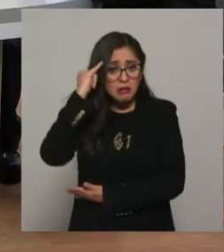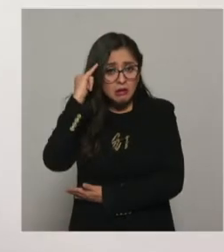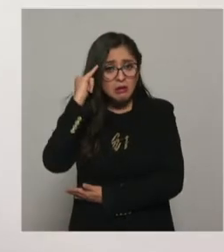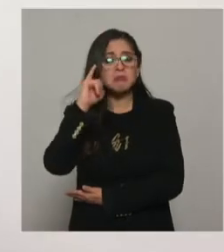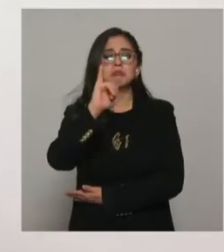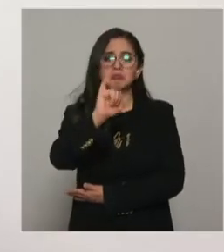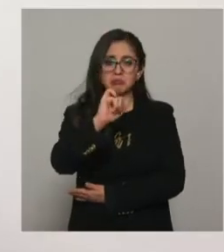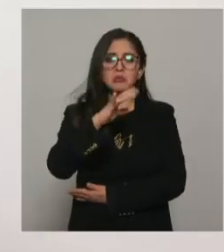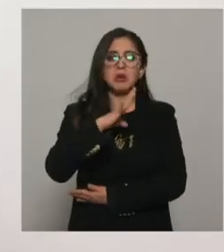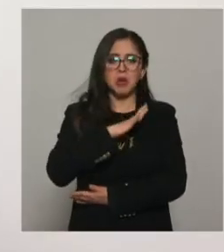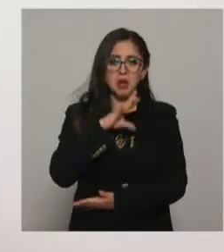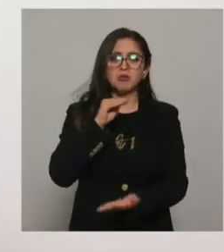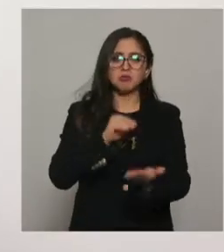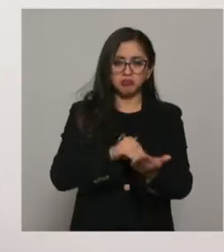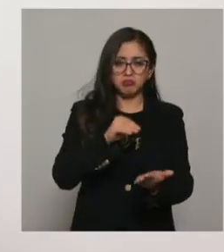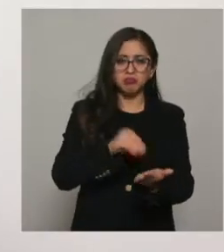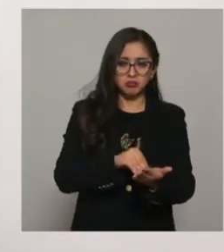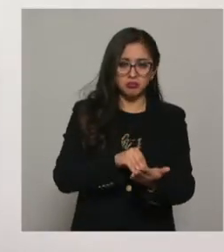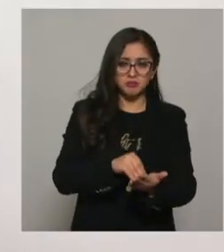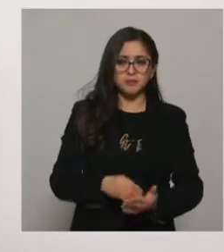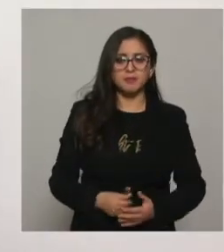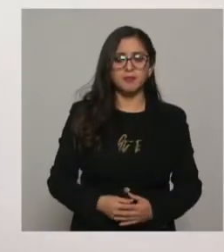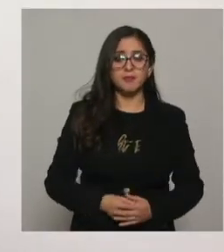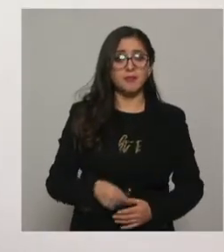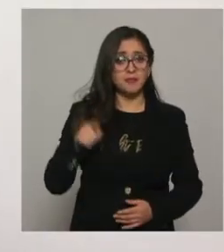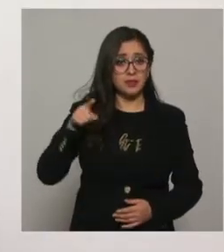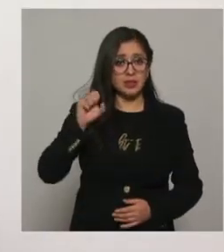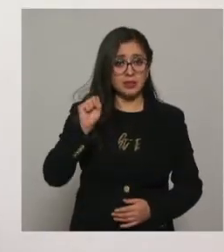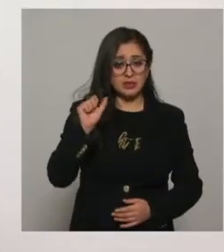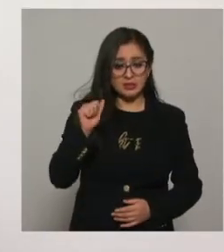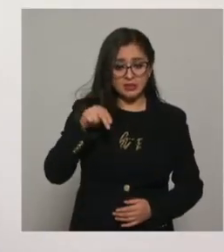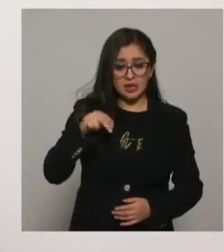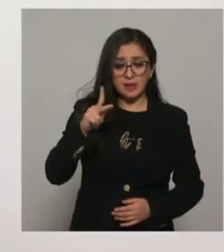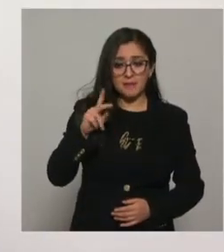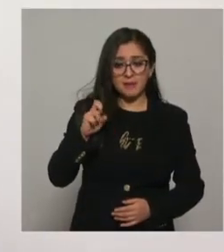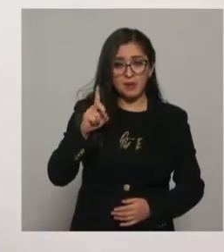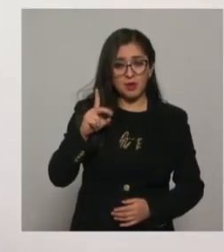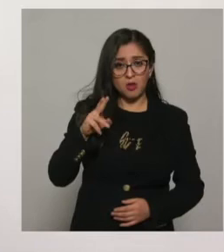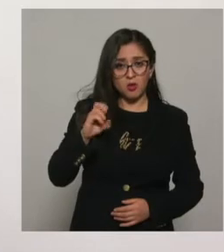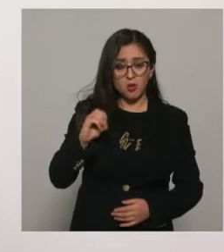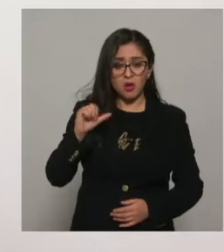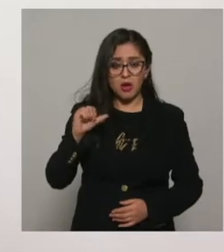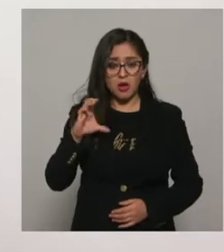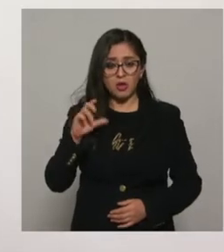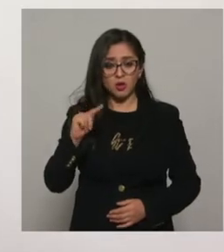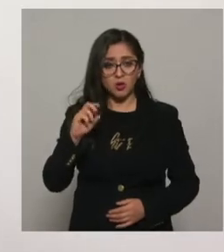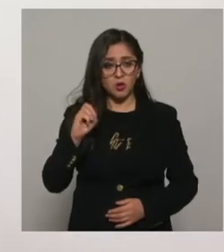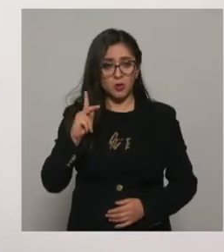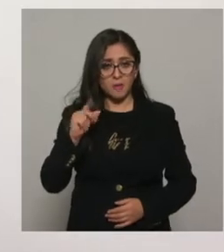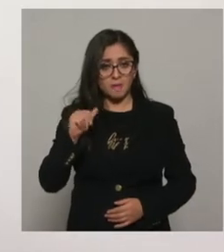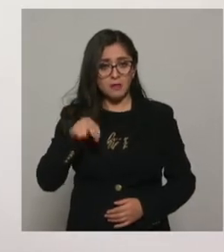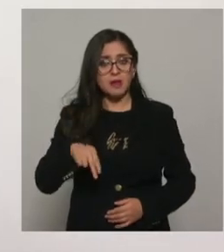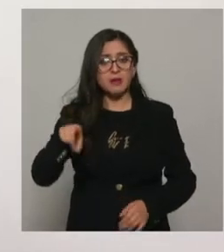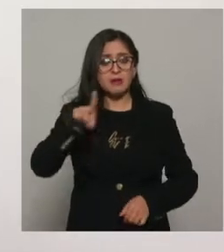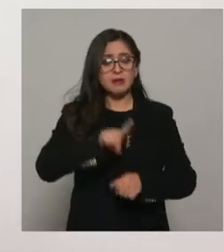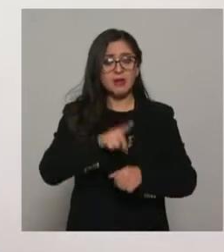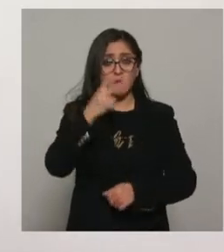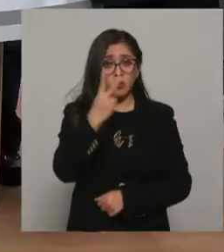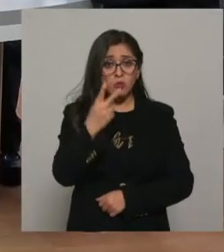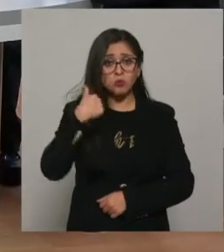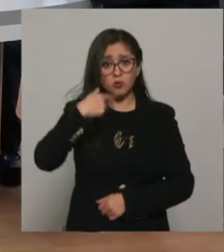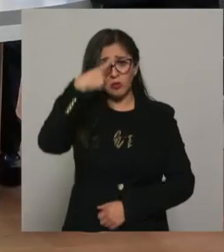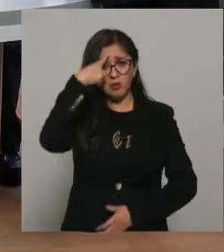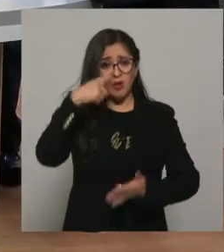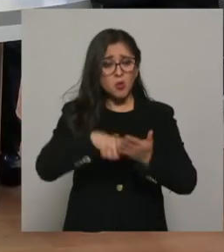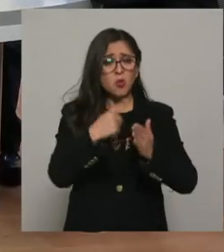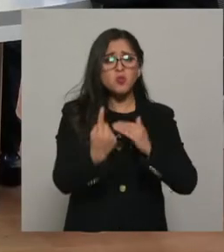tenemos. Y precisamente en San Pedro Atopan, el día 2, creo yo que es el único poblado